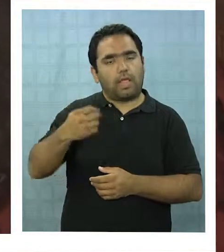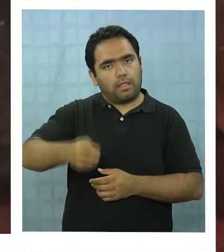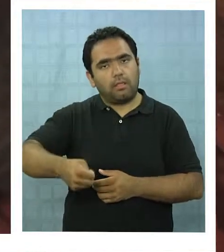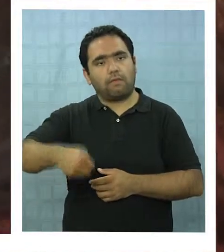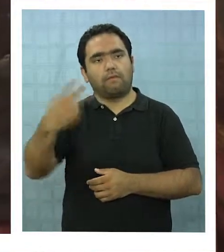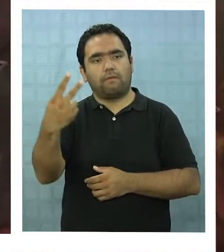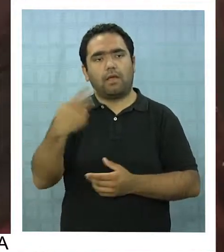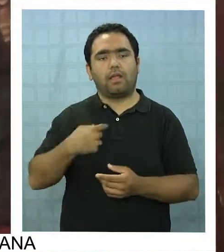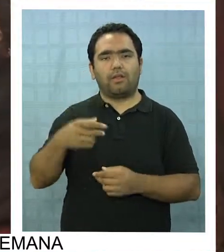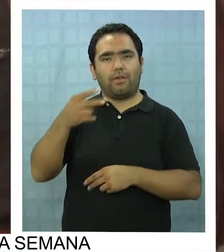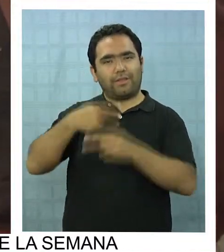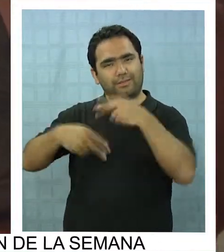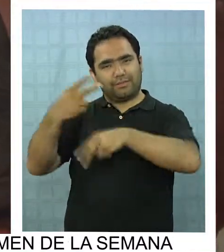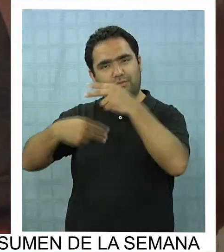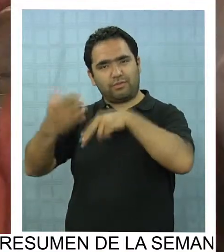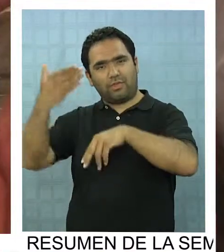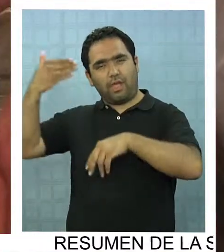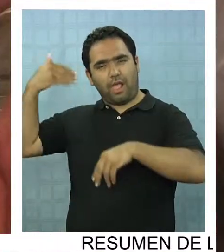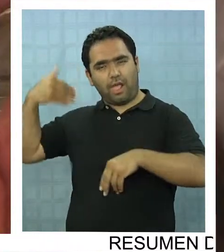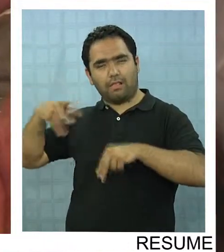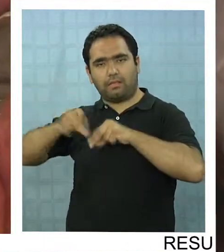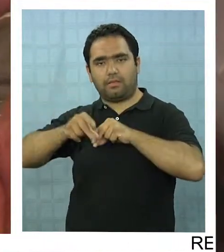de civilizaciones pasadas